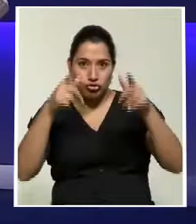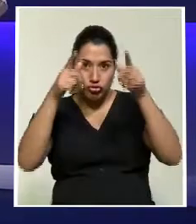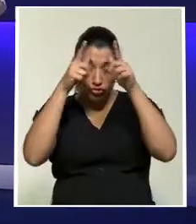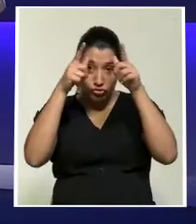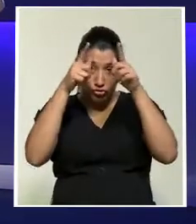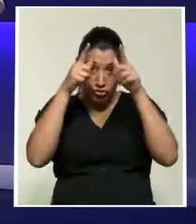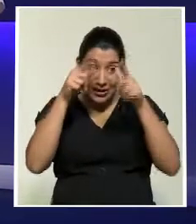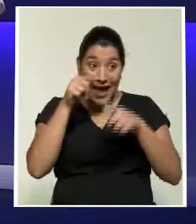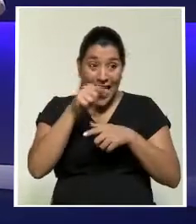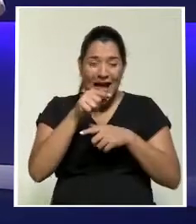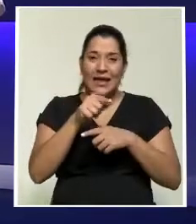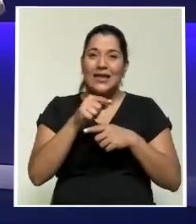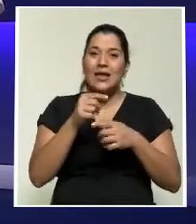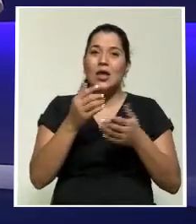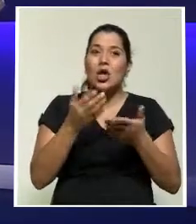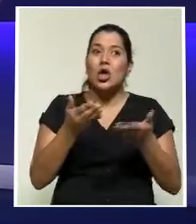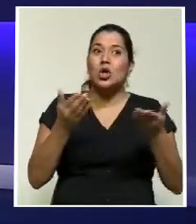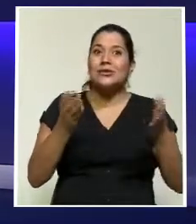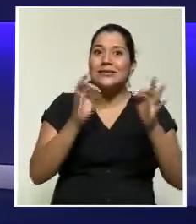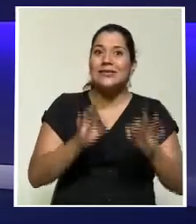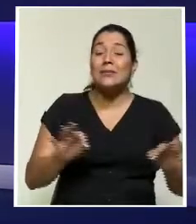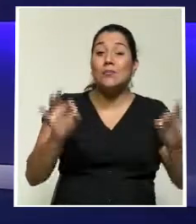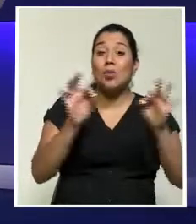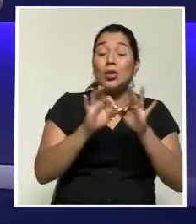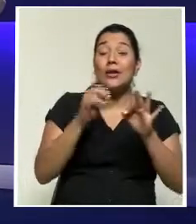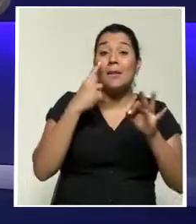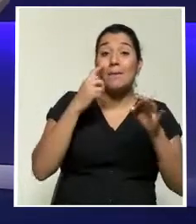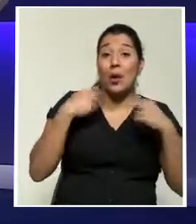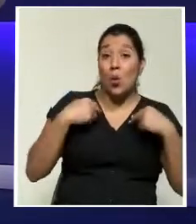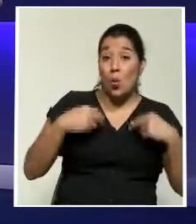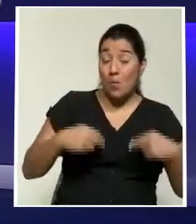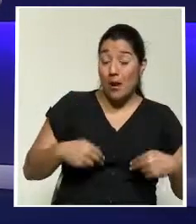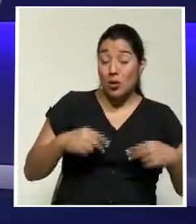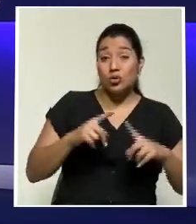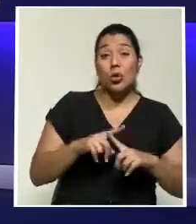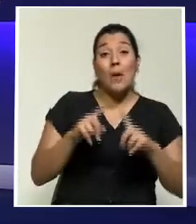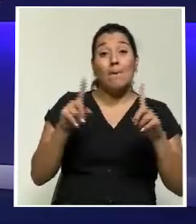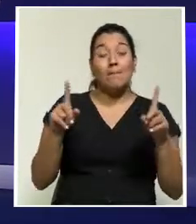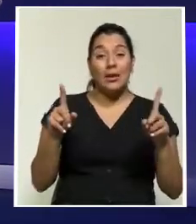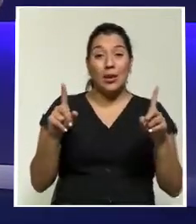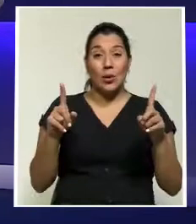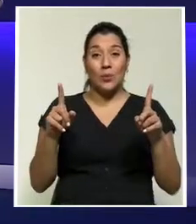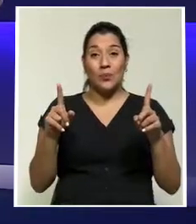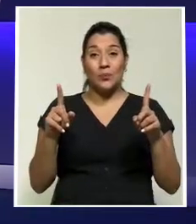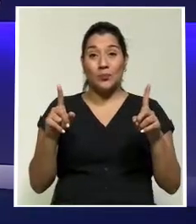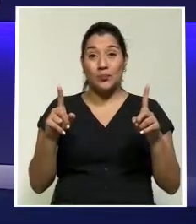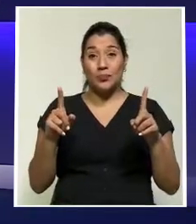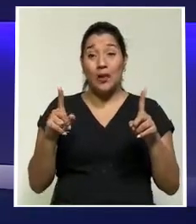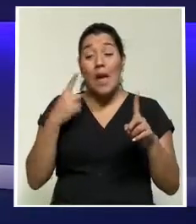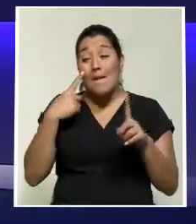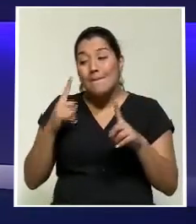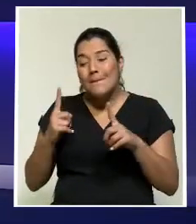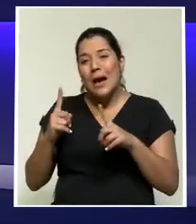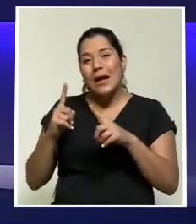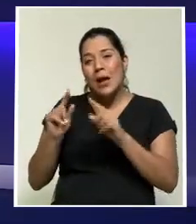redireccionando recursos muy valiosos para la humanidad, pero para, digamos, un sector